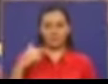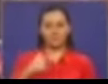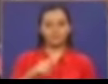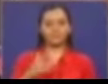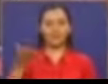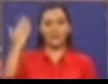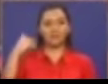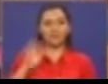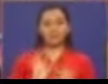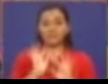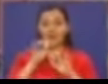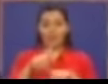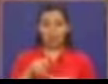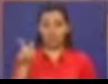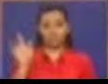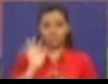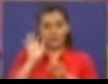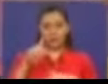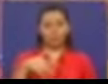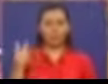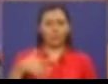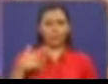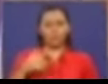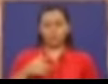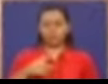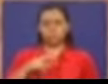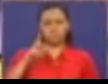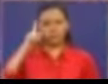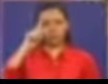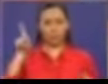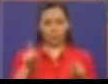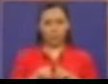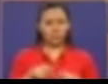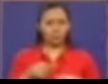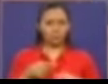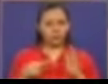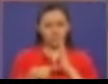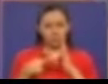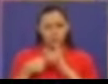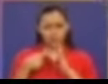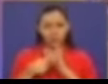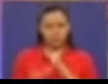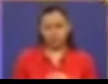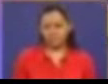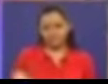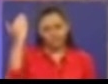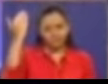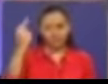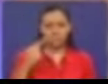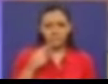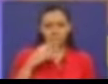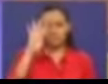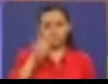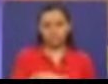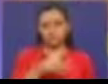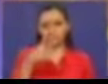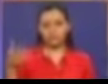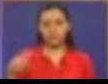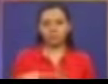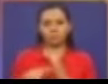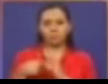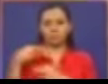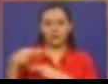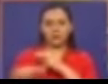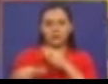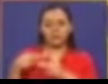desesperado por la crisis económica, dentro de un paquetazo con más impuestos en otros lados, una nueva tabla de impuestos a la herencia.